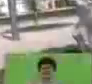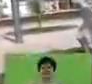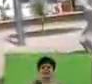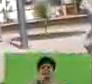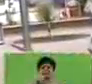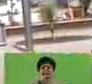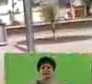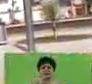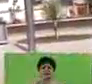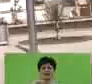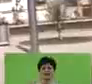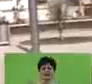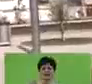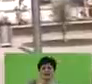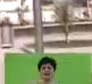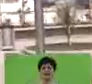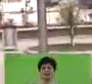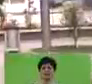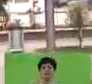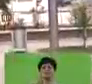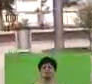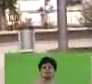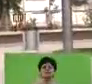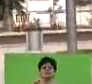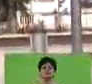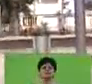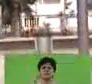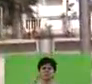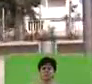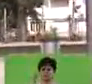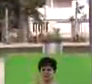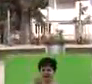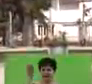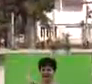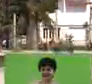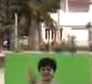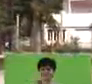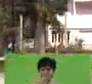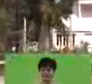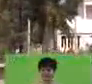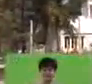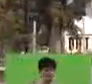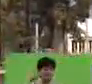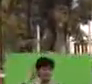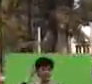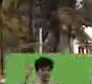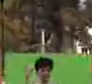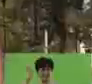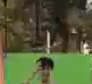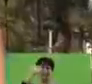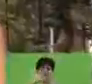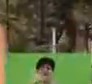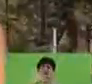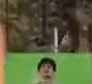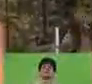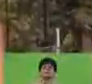Liliana nos cuenta en esta parte su libro. Fue hiperobesa, pudo recuperarse. La